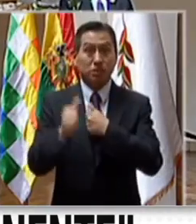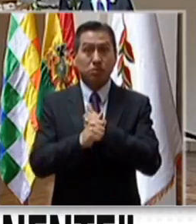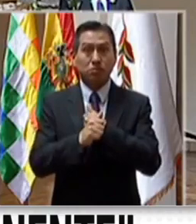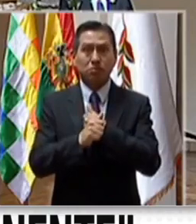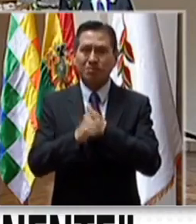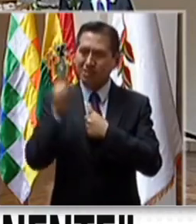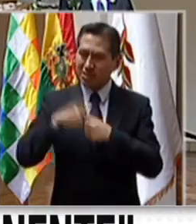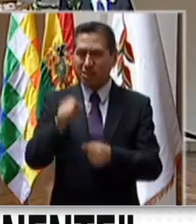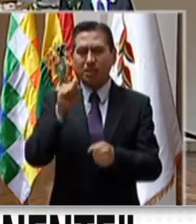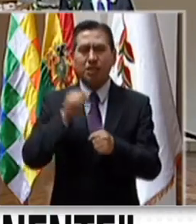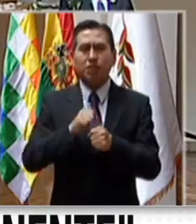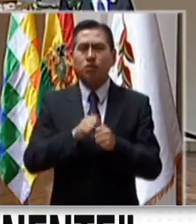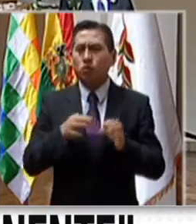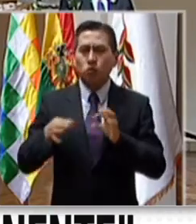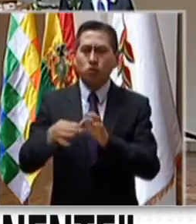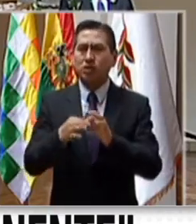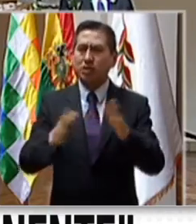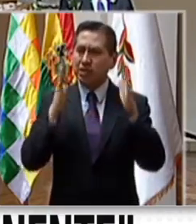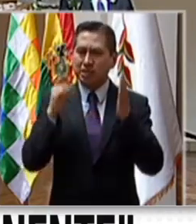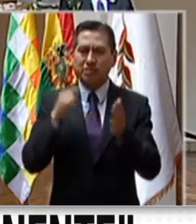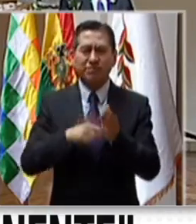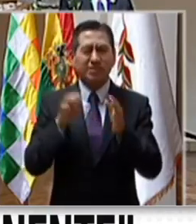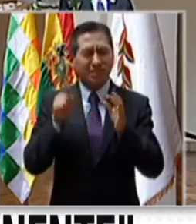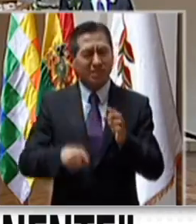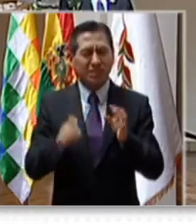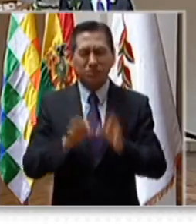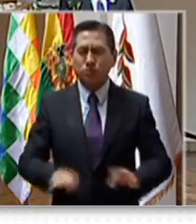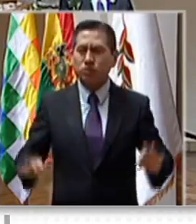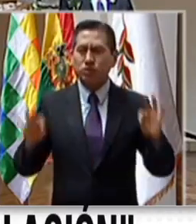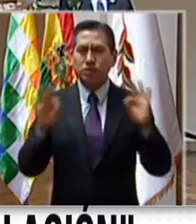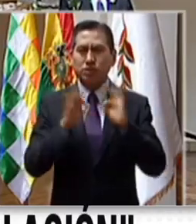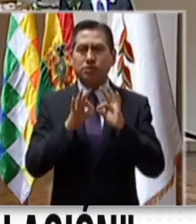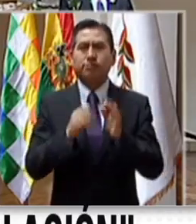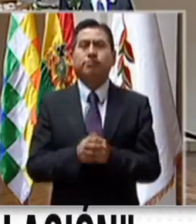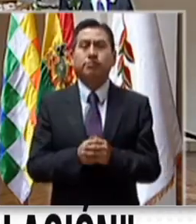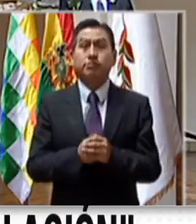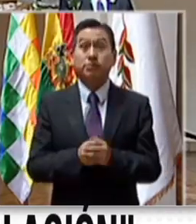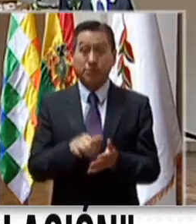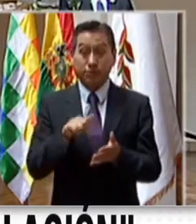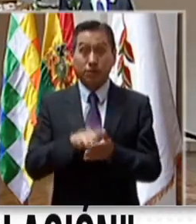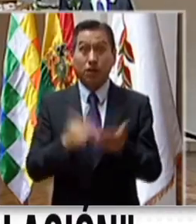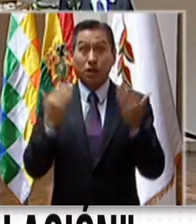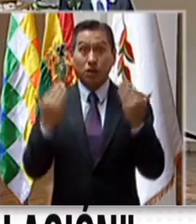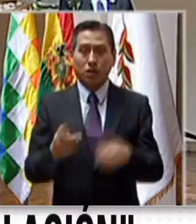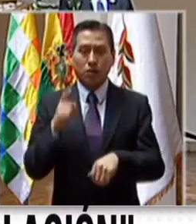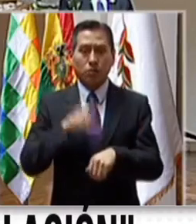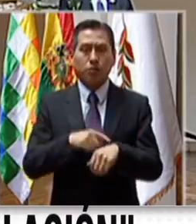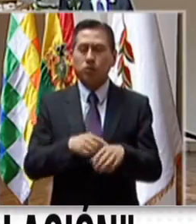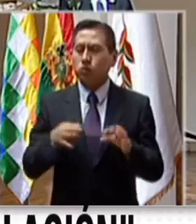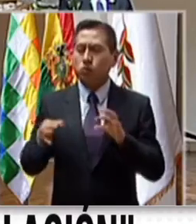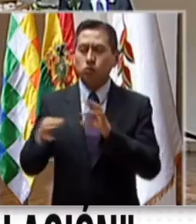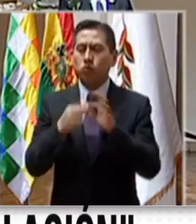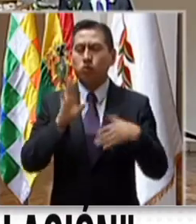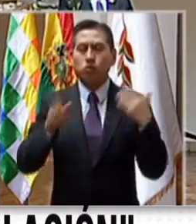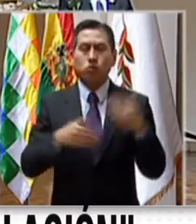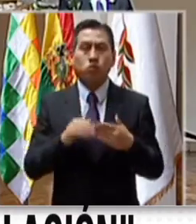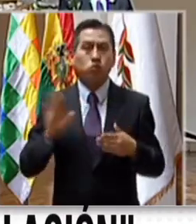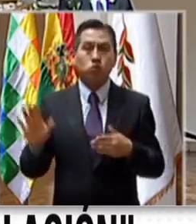y tomamos las precauciones que sean necesarias. Por eso este es el momento de unidad de todos los